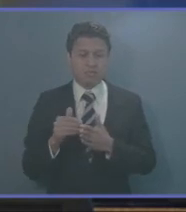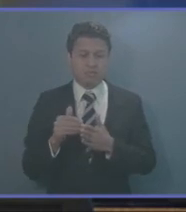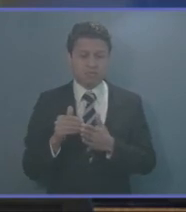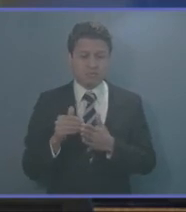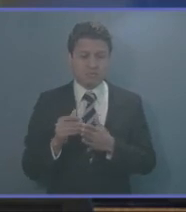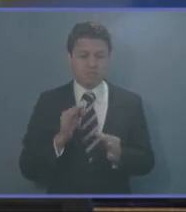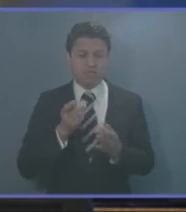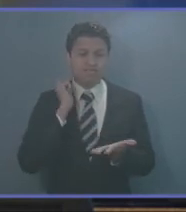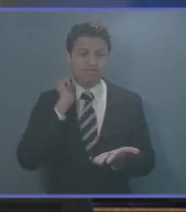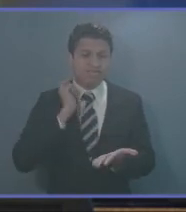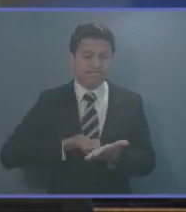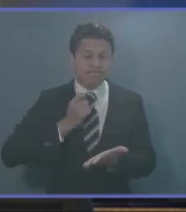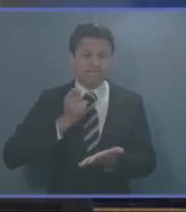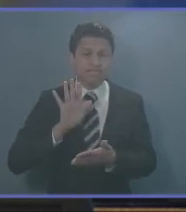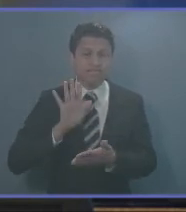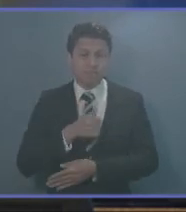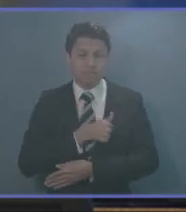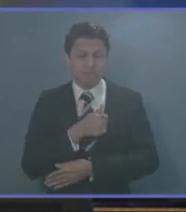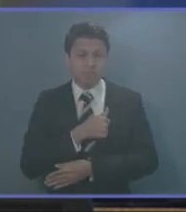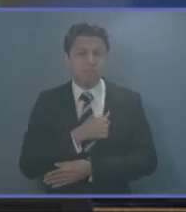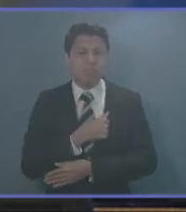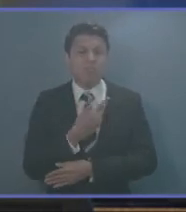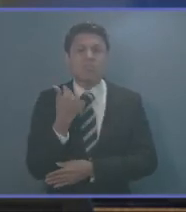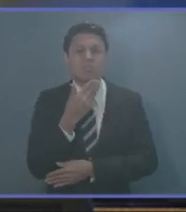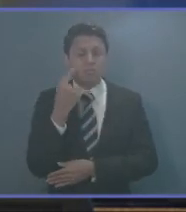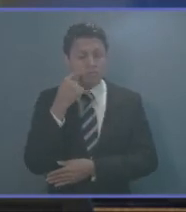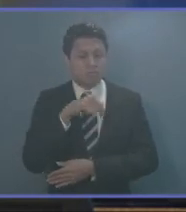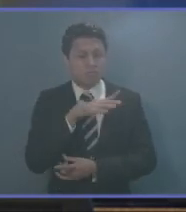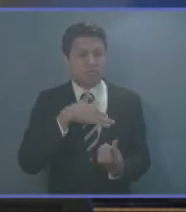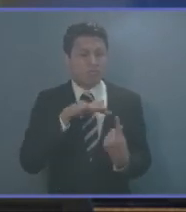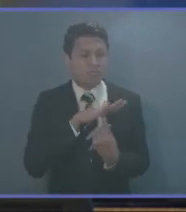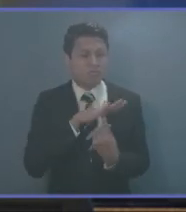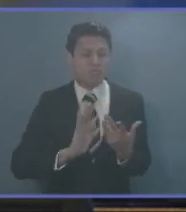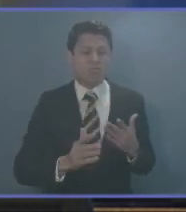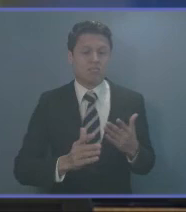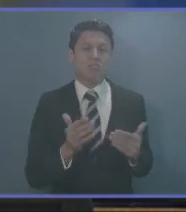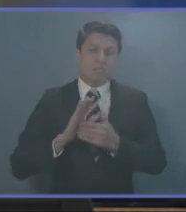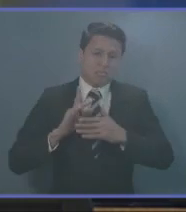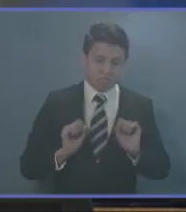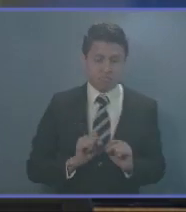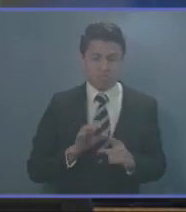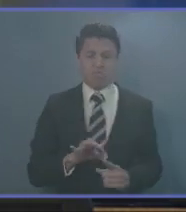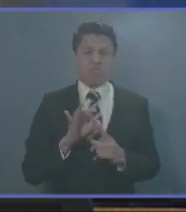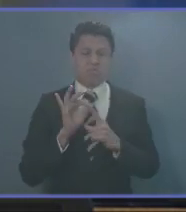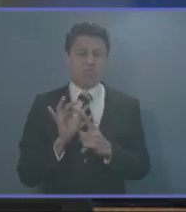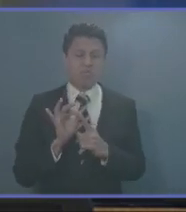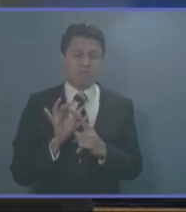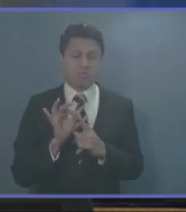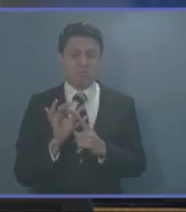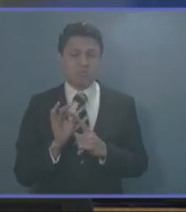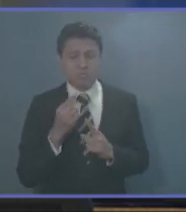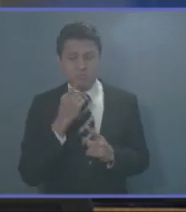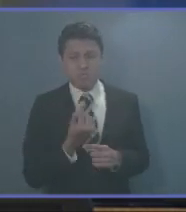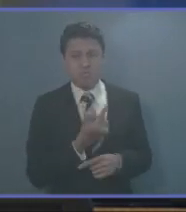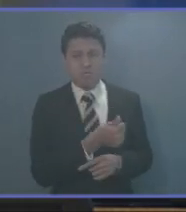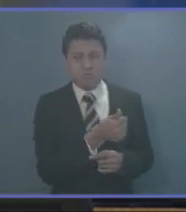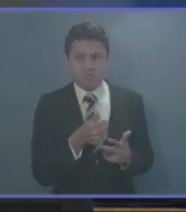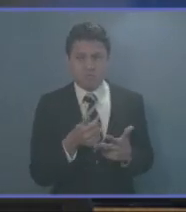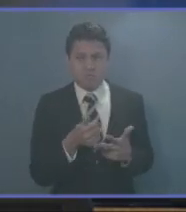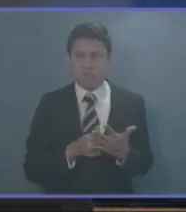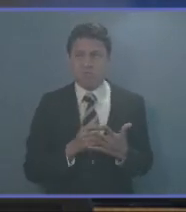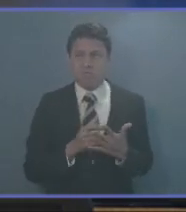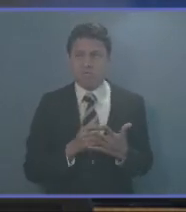el tribunal competente, sin perjuicio de que el Consejo Municipal nombre acusador particular para los mismos